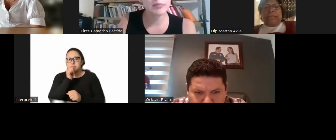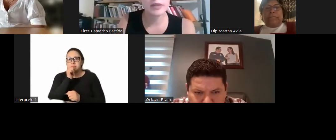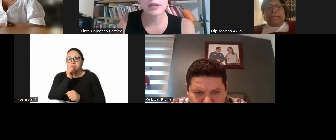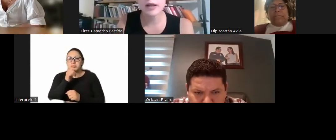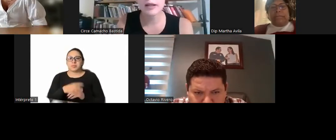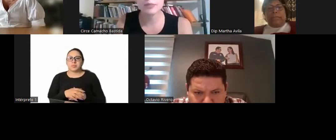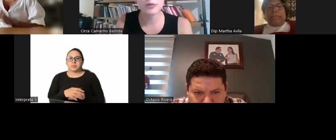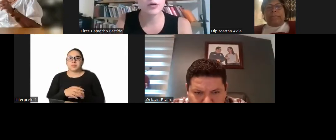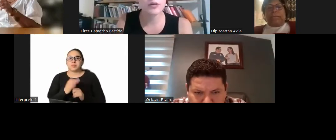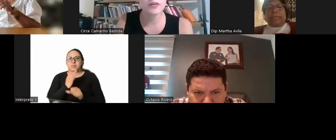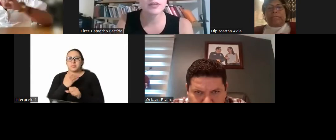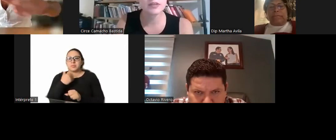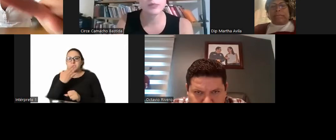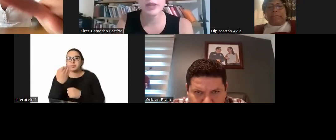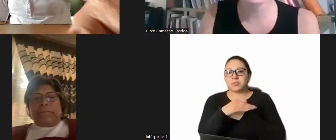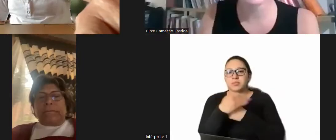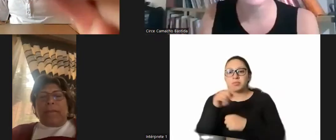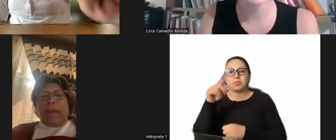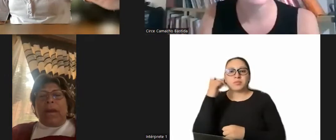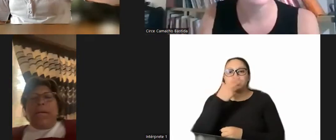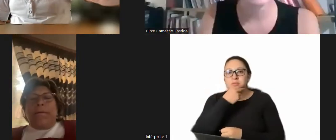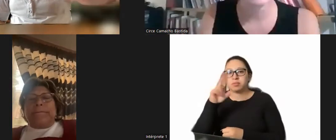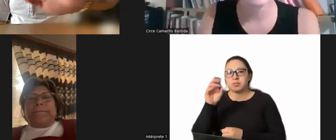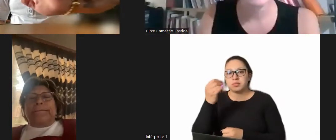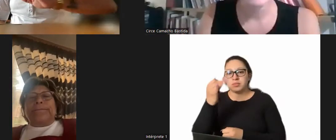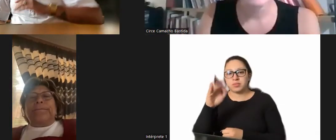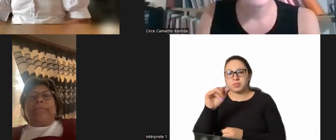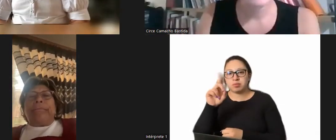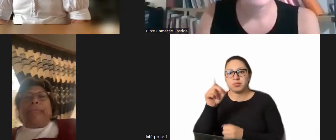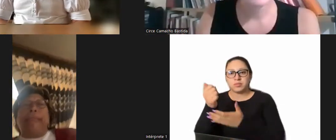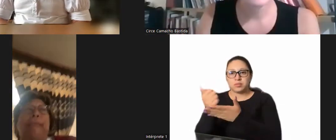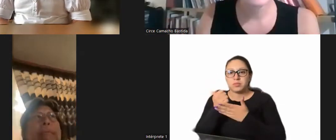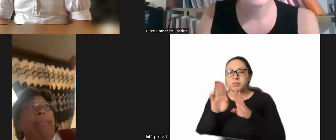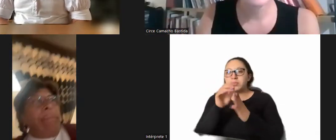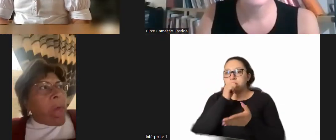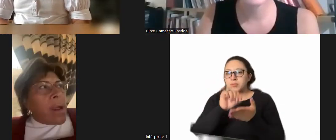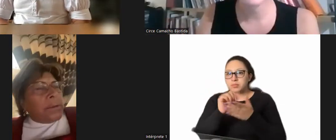a pedir al diputado Roy Fitz si puede hacer la labor.